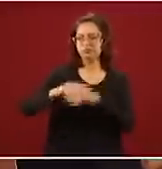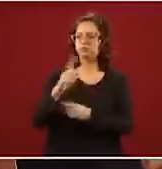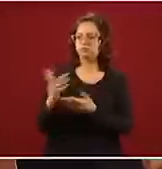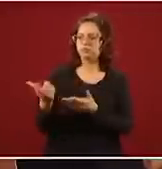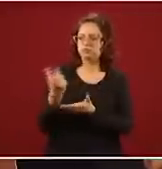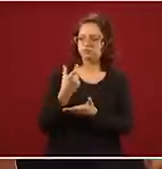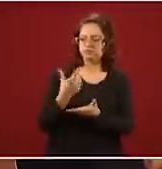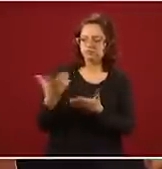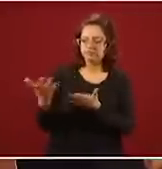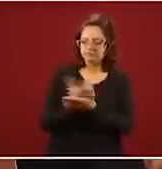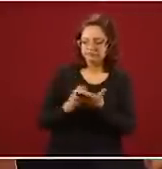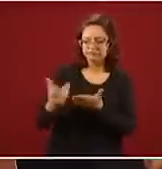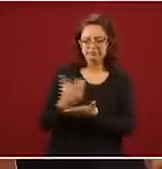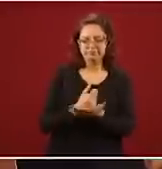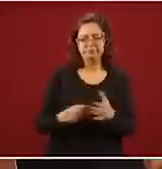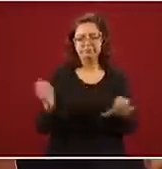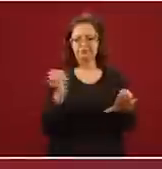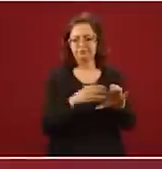Lo que queremos es